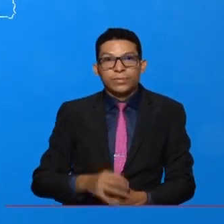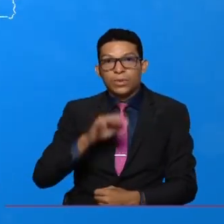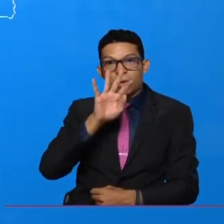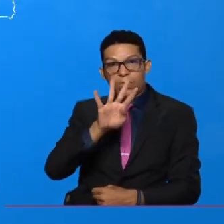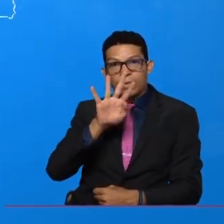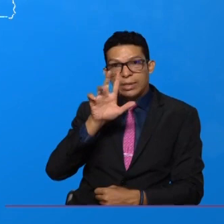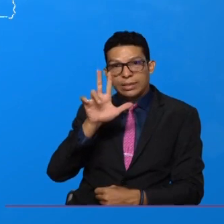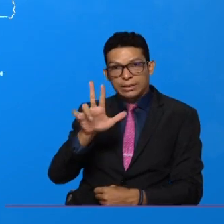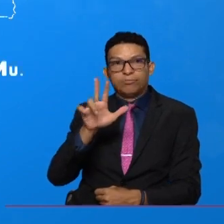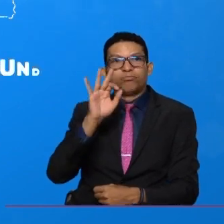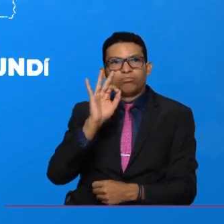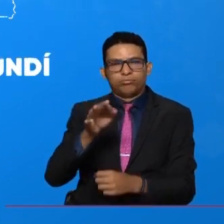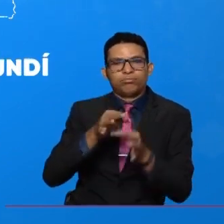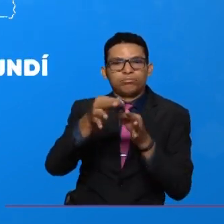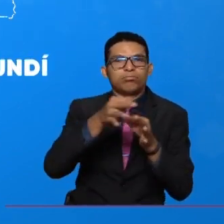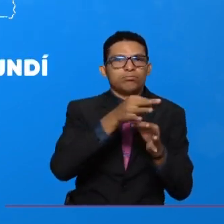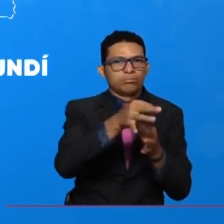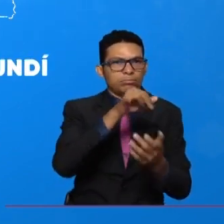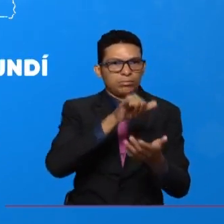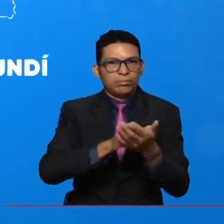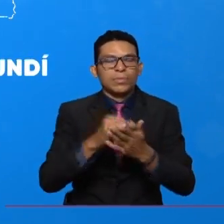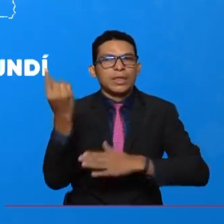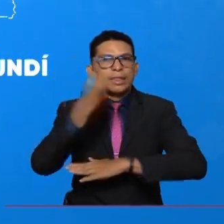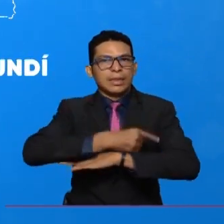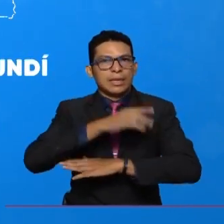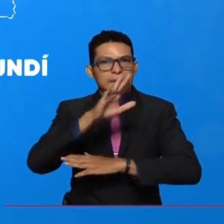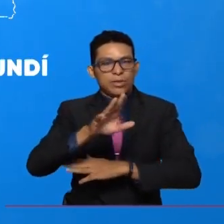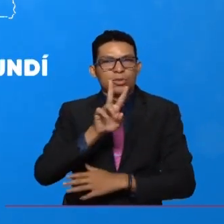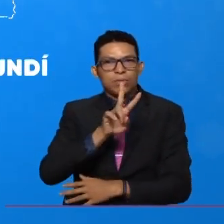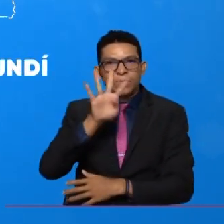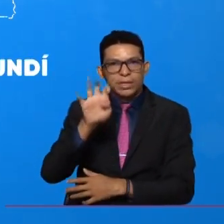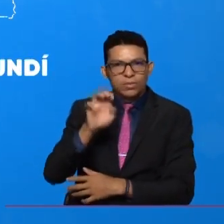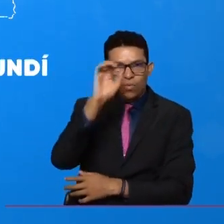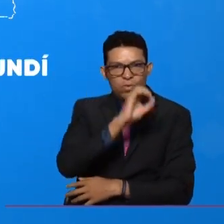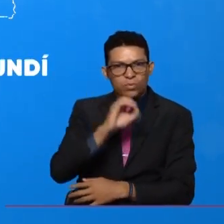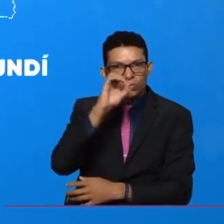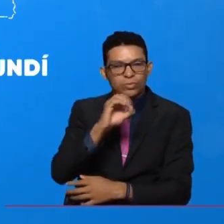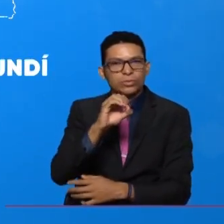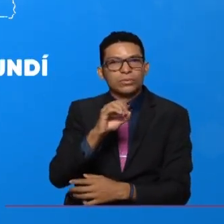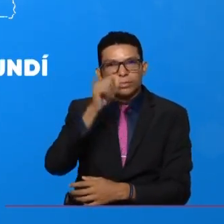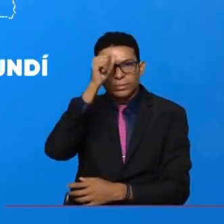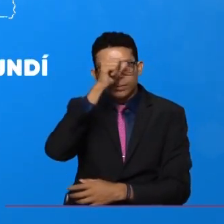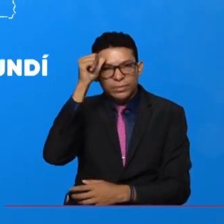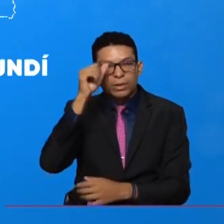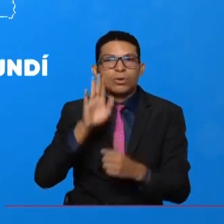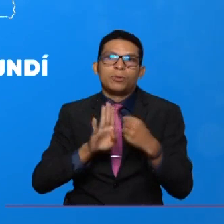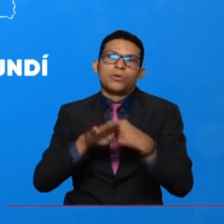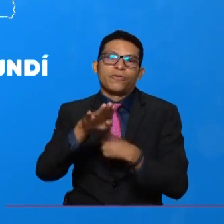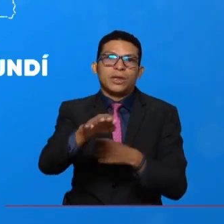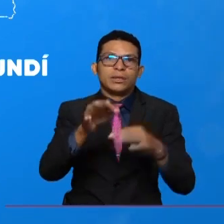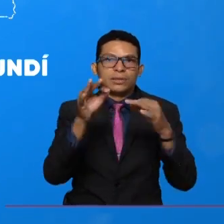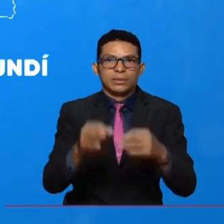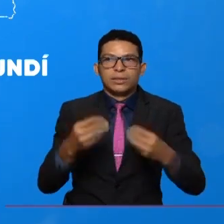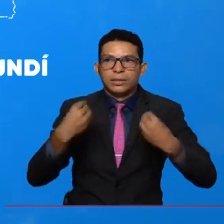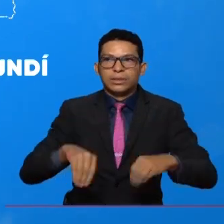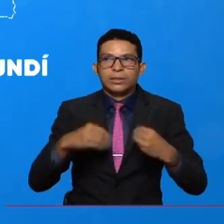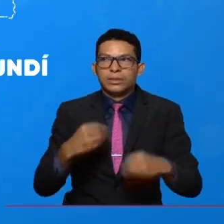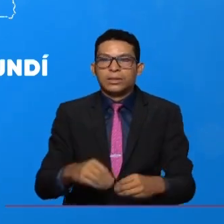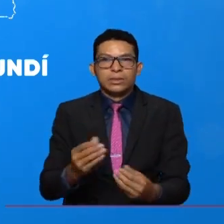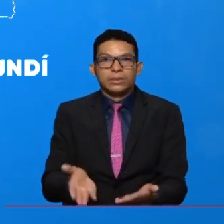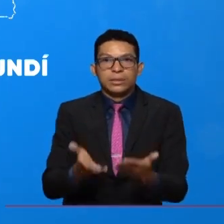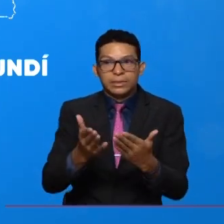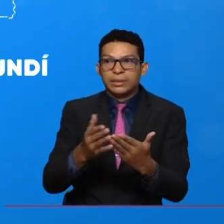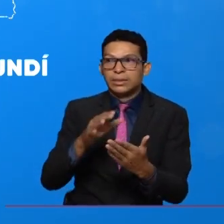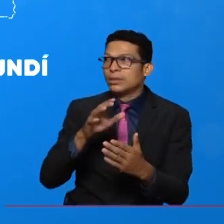Cauca y Nariño advierten riesgos durante la jornada de ese domingo 29 de octubre. Buenaventura, Jamundí, Tuluá, Santander de Quilichao